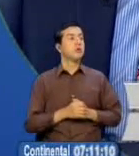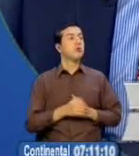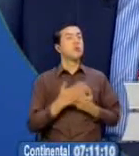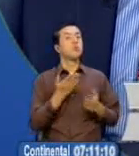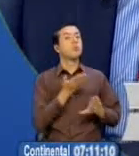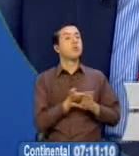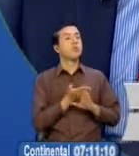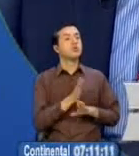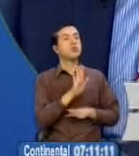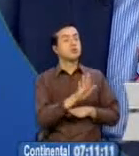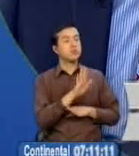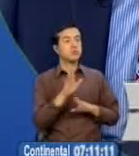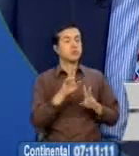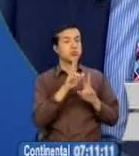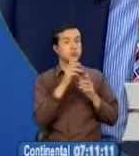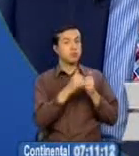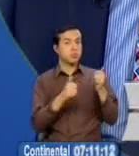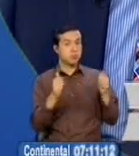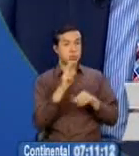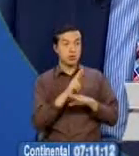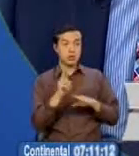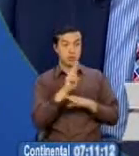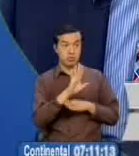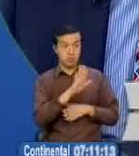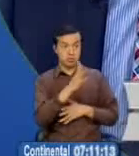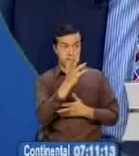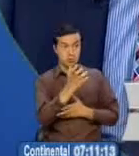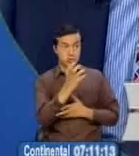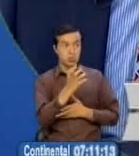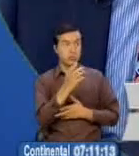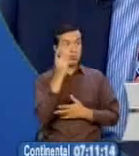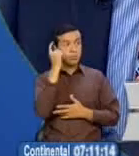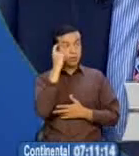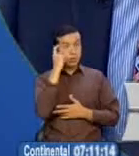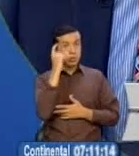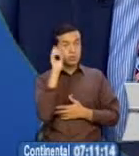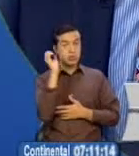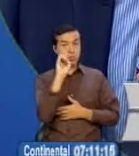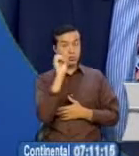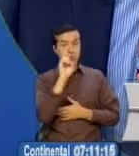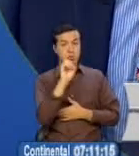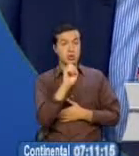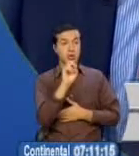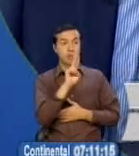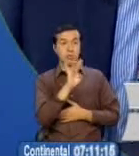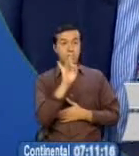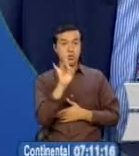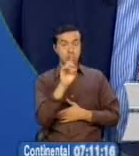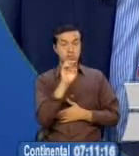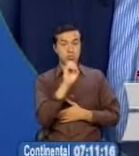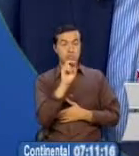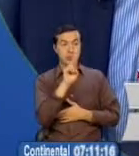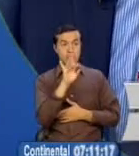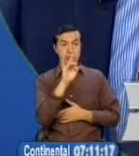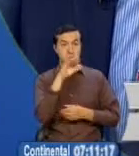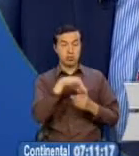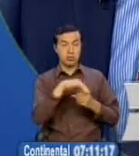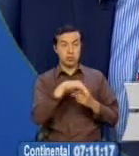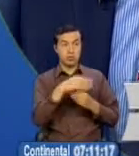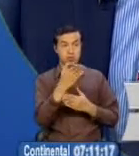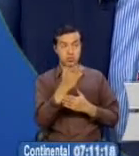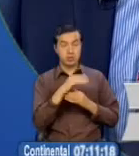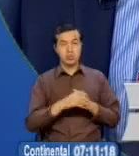¿Cuáles son entonces las propuestas suyas que aspira a la rectoría de la, sí, Universidad de Guayaquil, considerando que en octubre 28, si no me equivoco, son las elecciones?